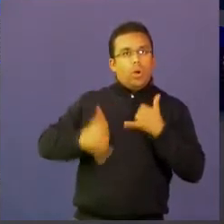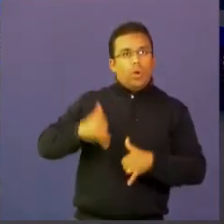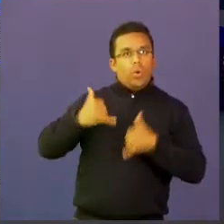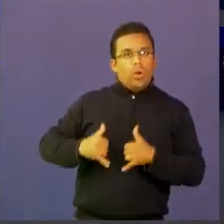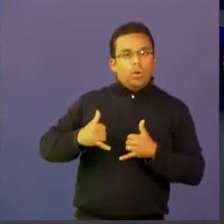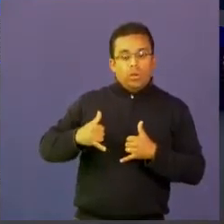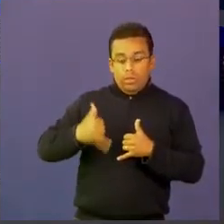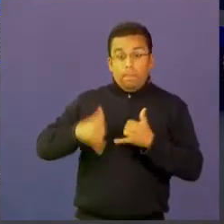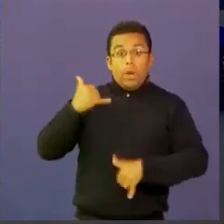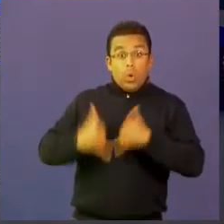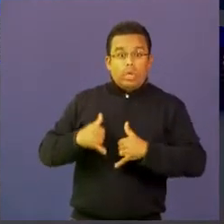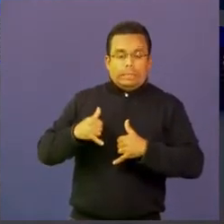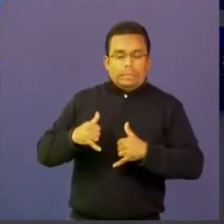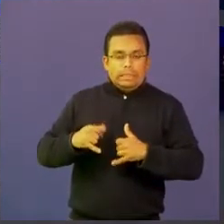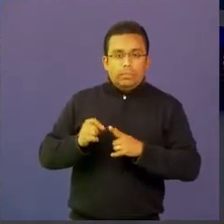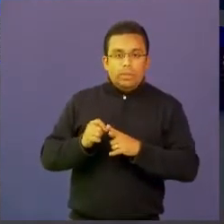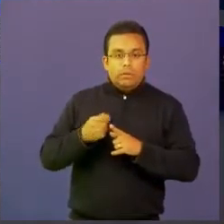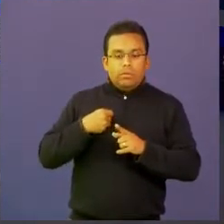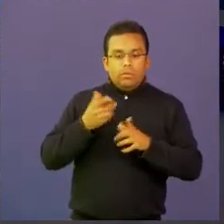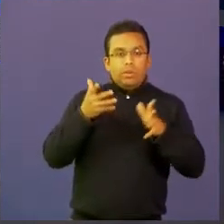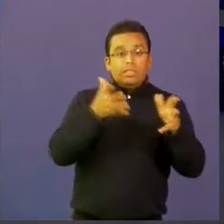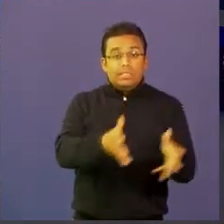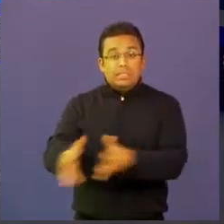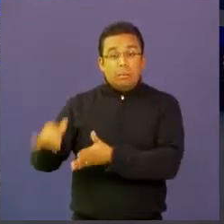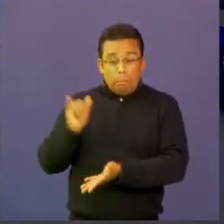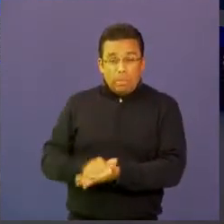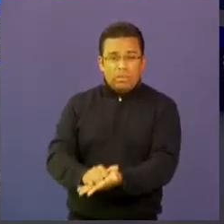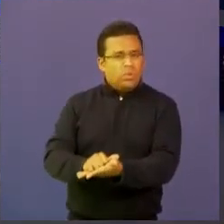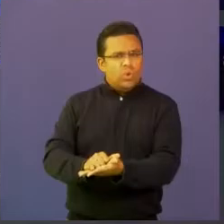enseñar bastante diferente entonces